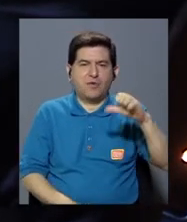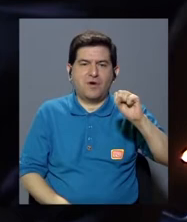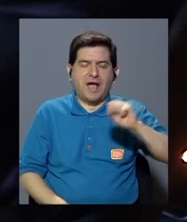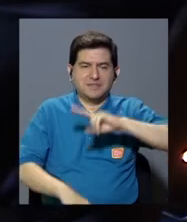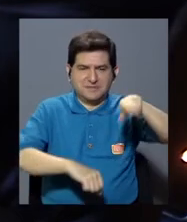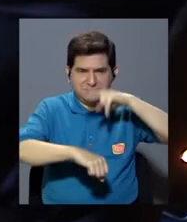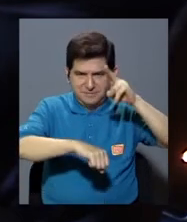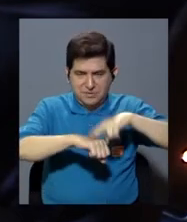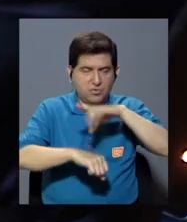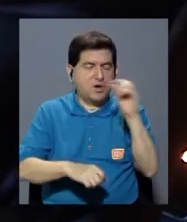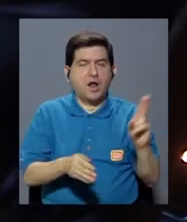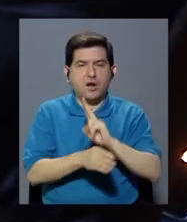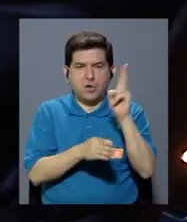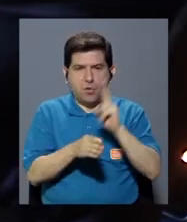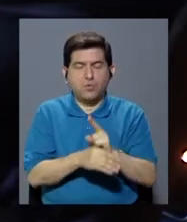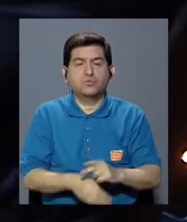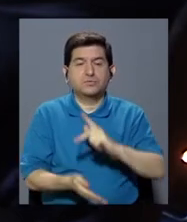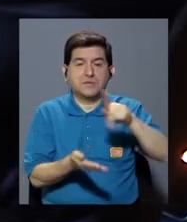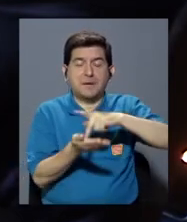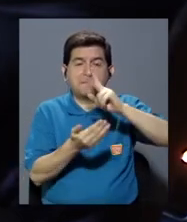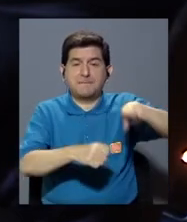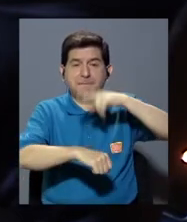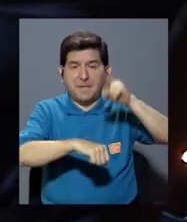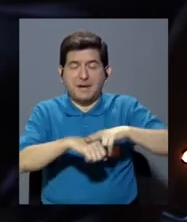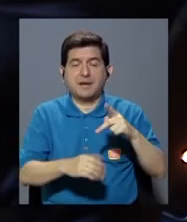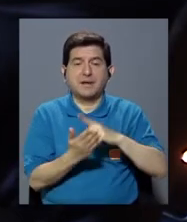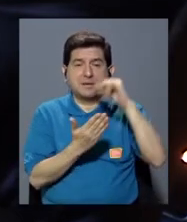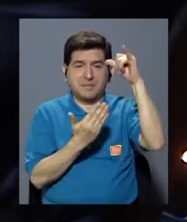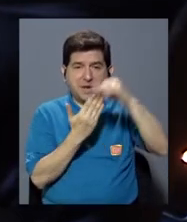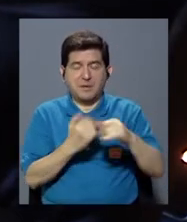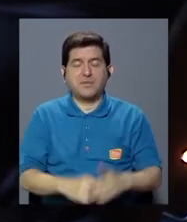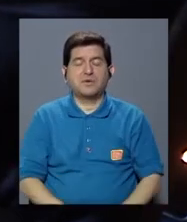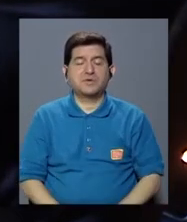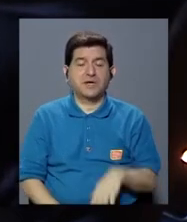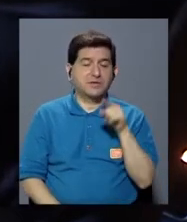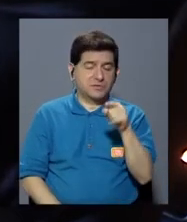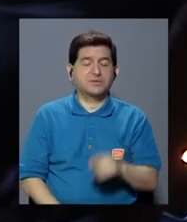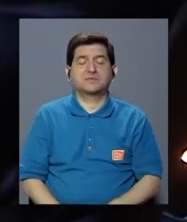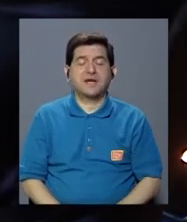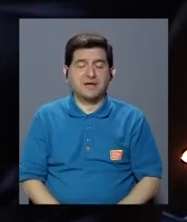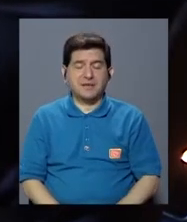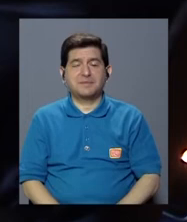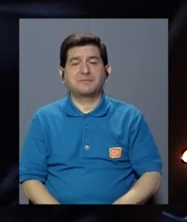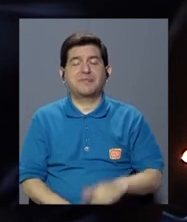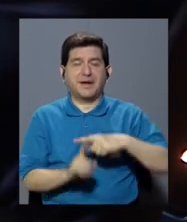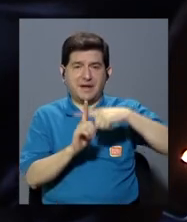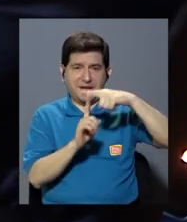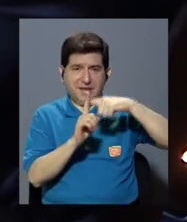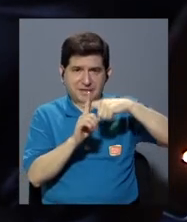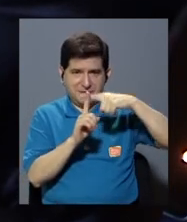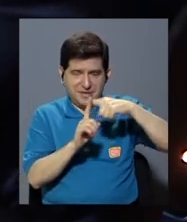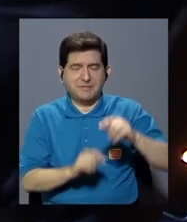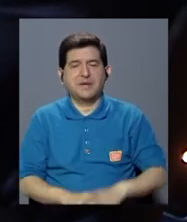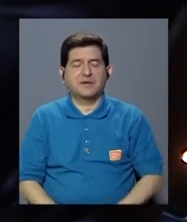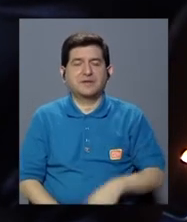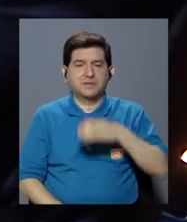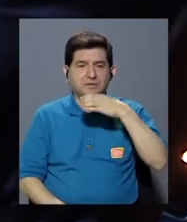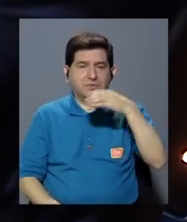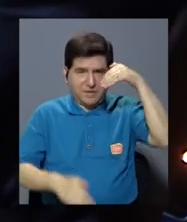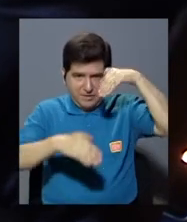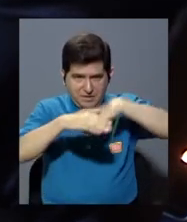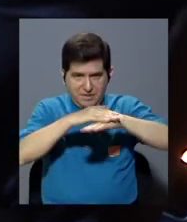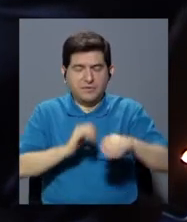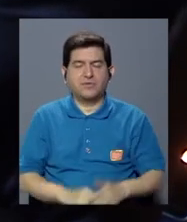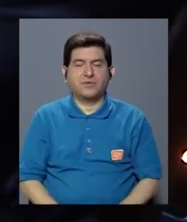gas natural o de la utilización de los parques nacionales para proyectos geotérmicos. Bueno, la respuesta es rotundamente